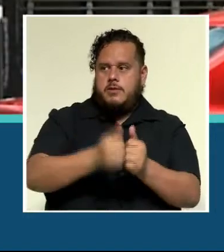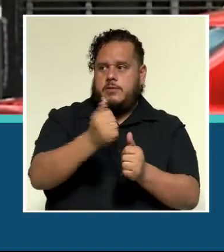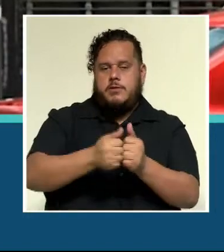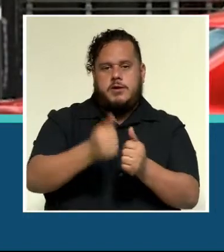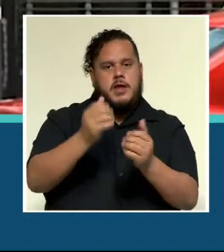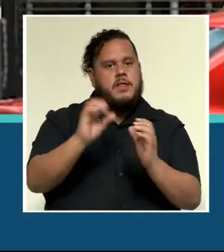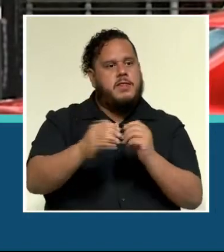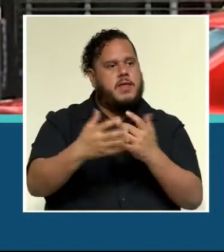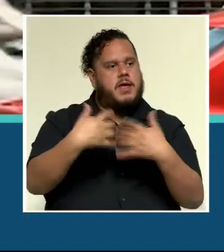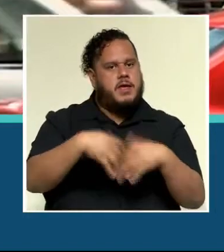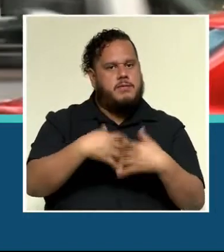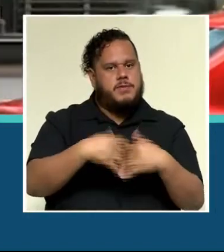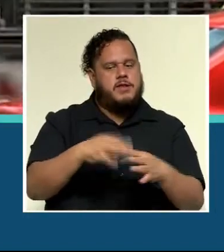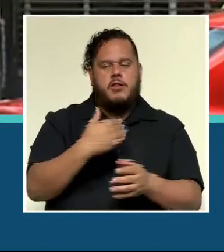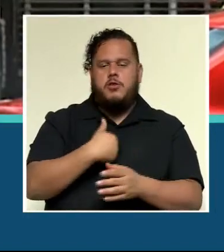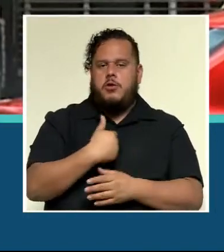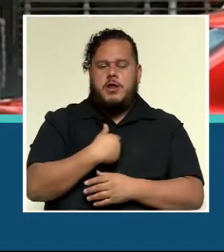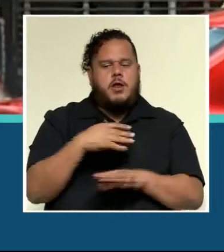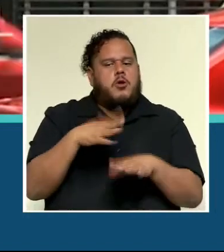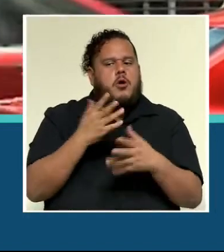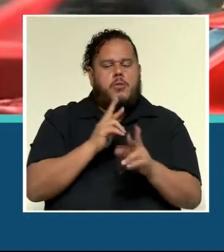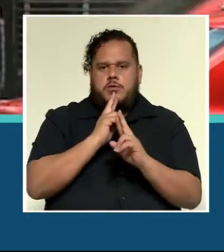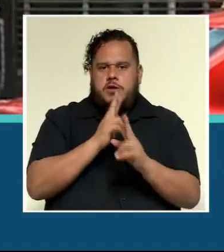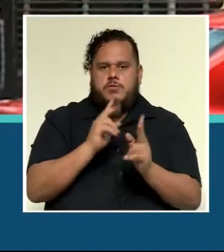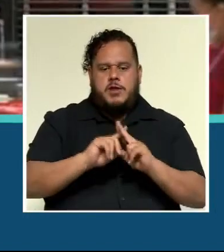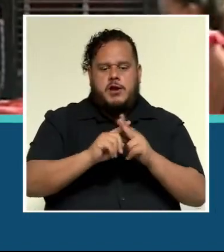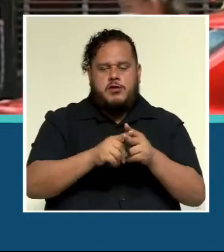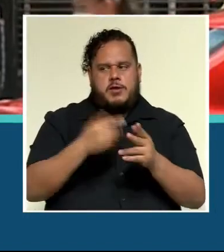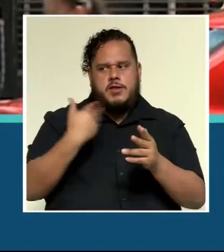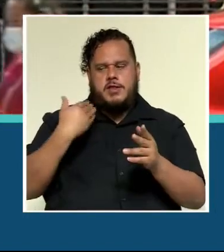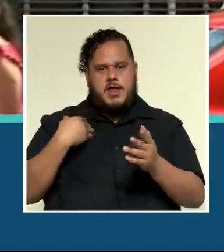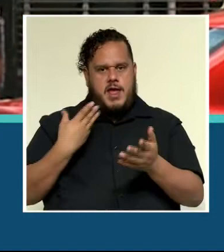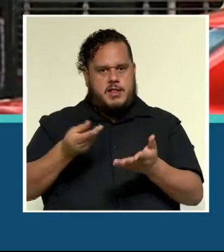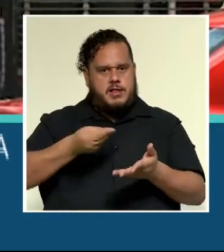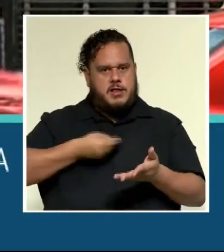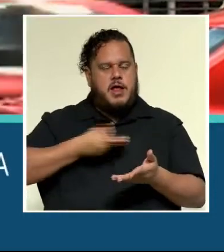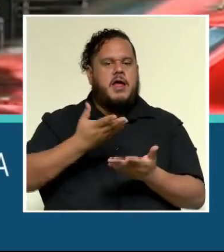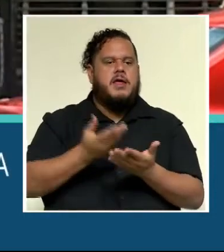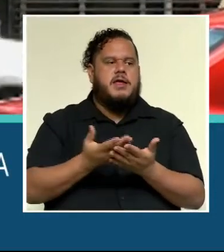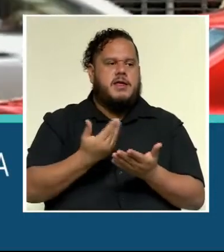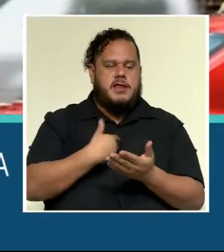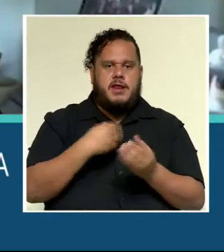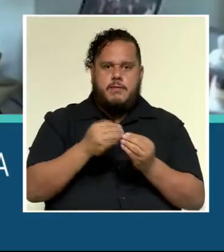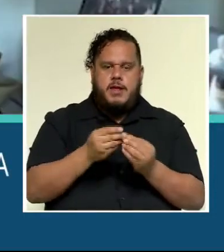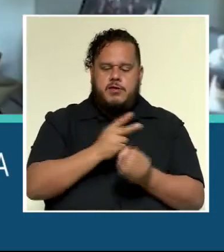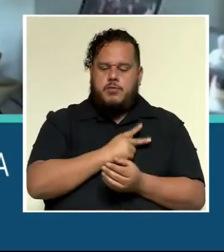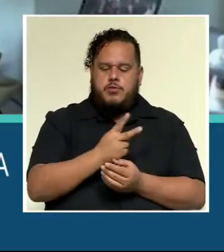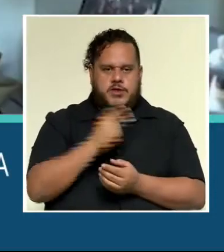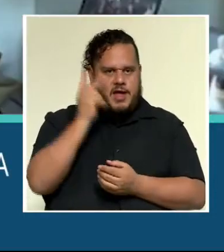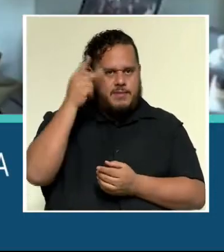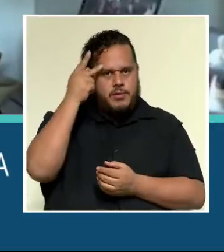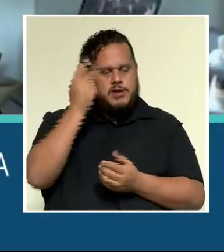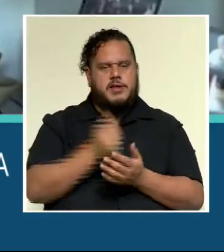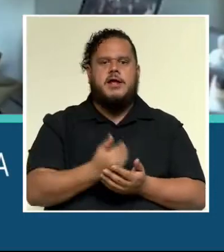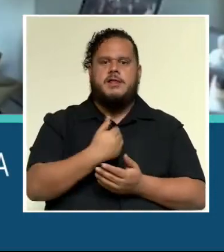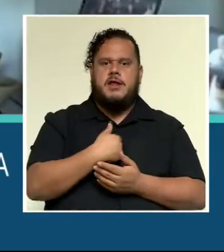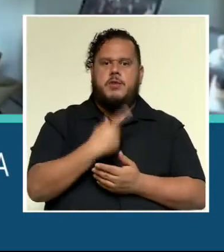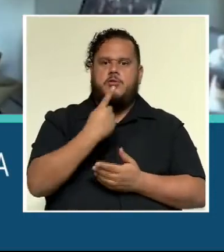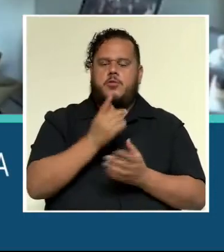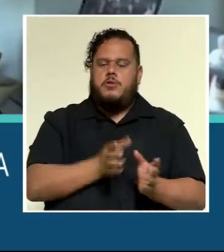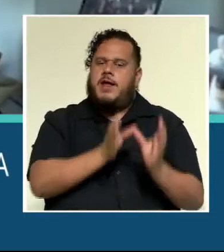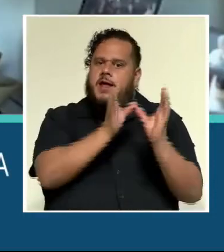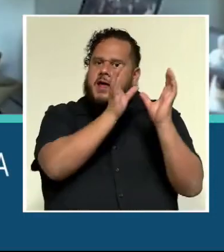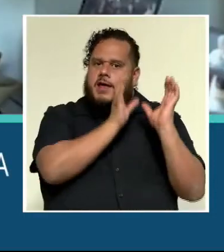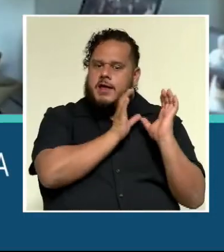compañías no tienen cómo responder a los préstamos adquiridos y piden que exista más voluntad política. Estamos con una carga financiera